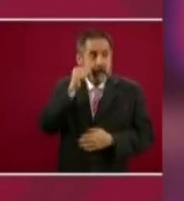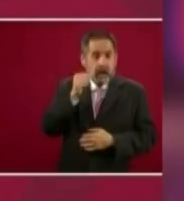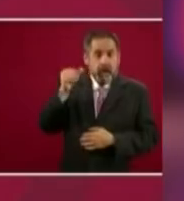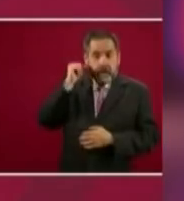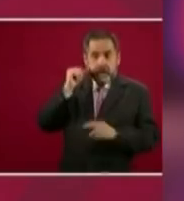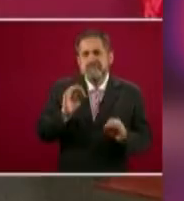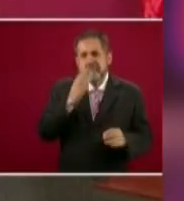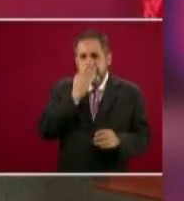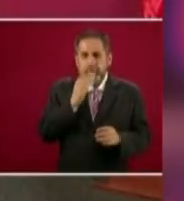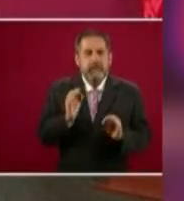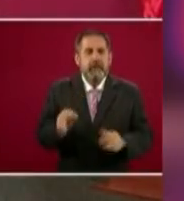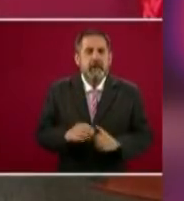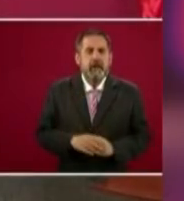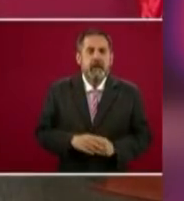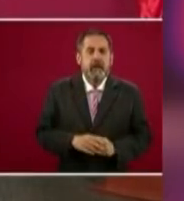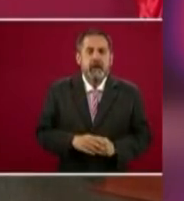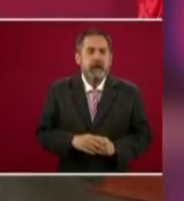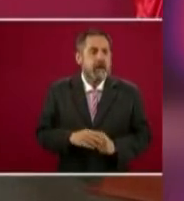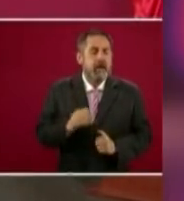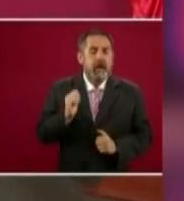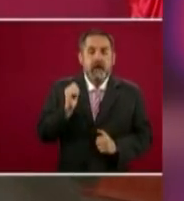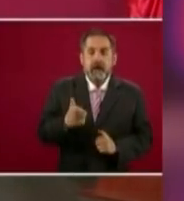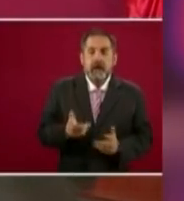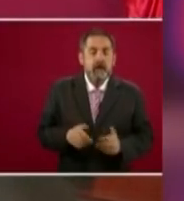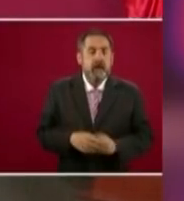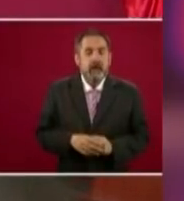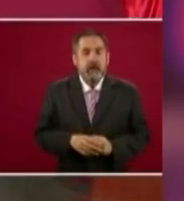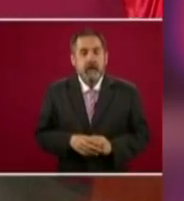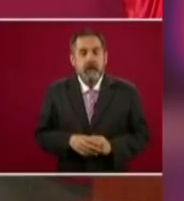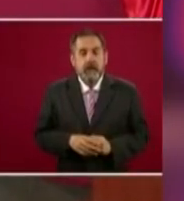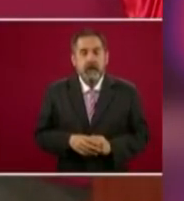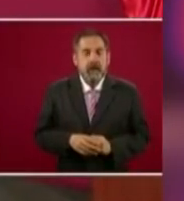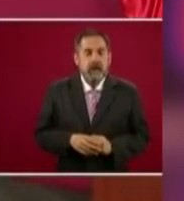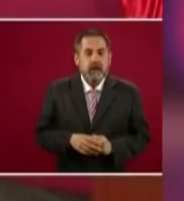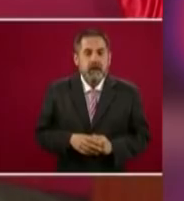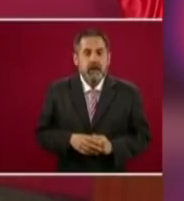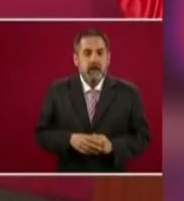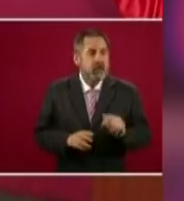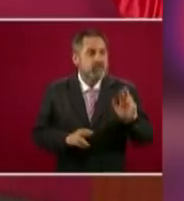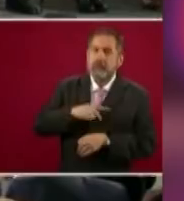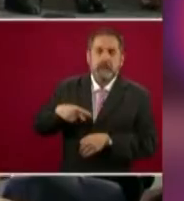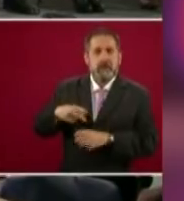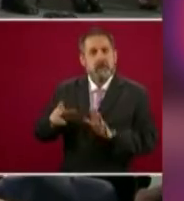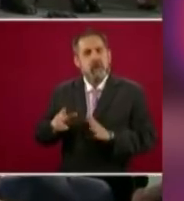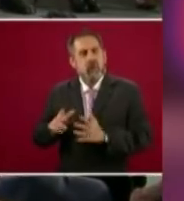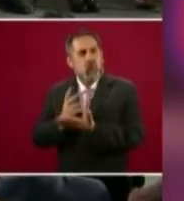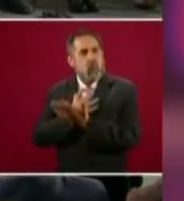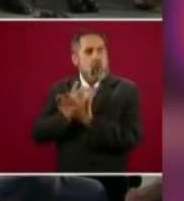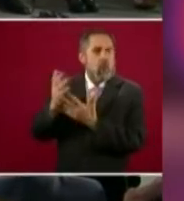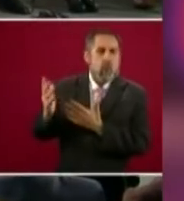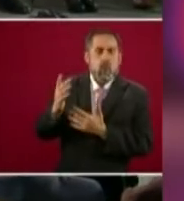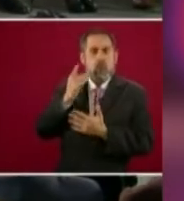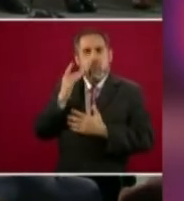su programa no las iba a modificar por cuenta de un virus que la verdad es que no era